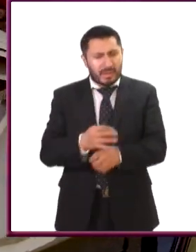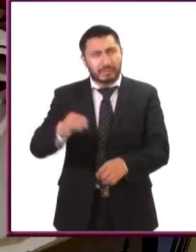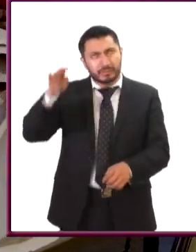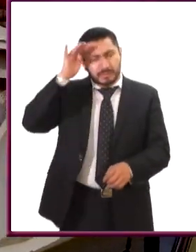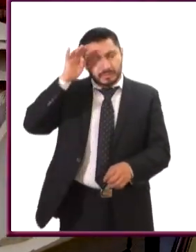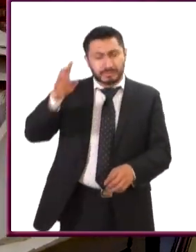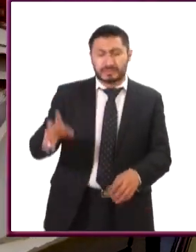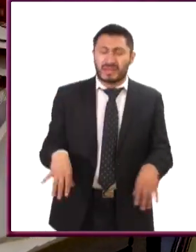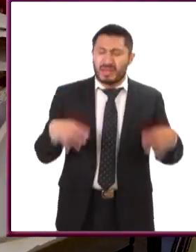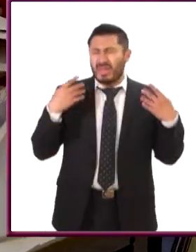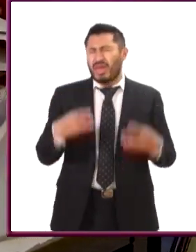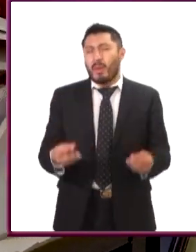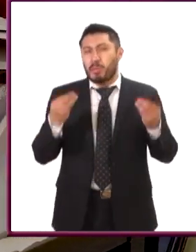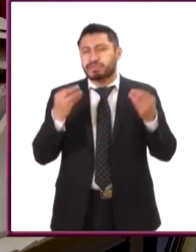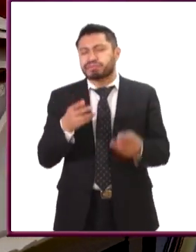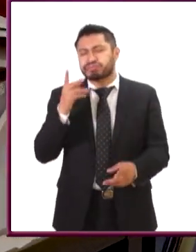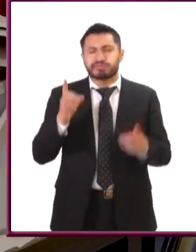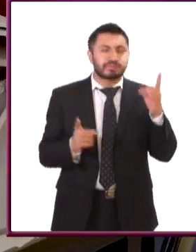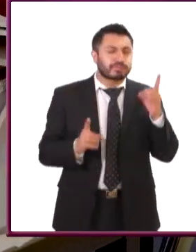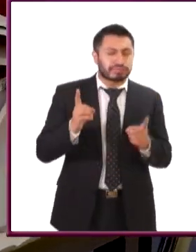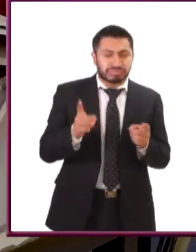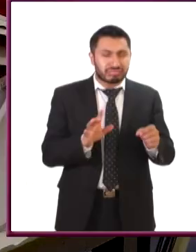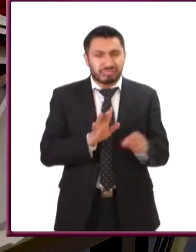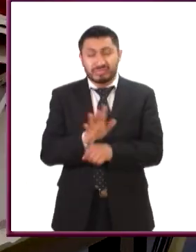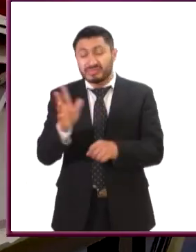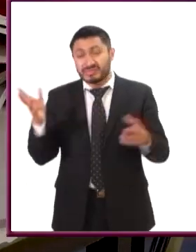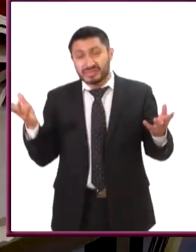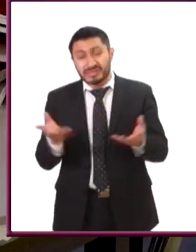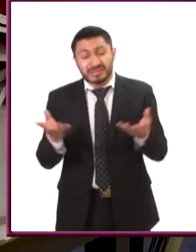porque además, ahora que lo pienso, me vienen un montón de